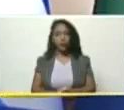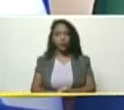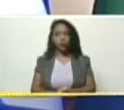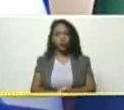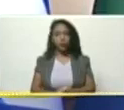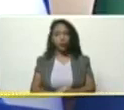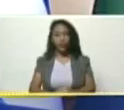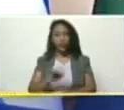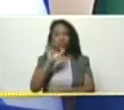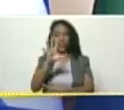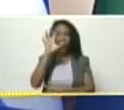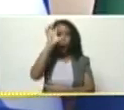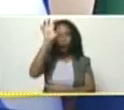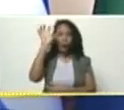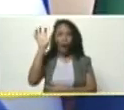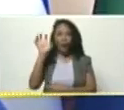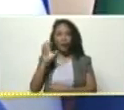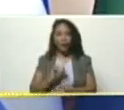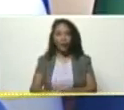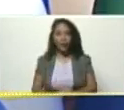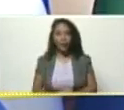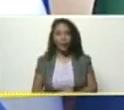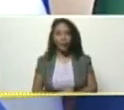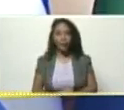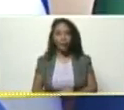los cinco países